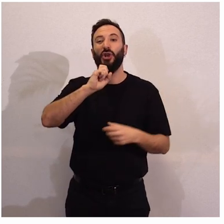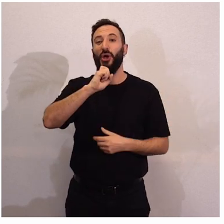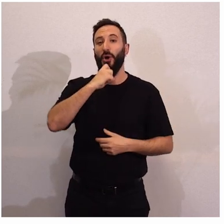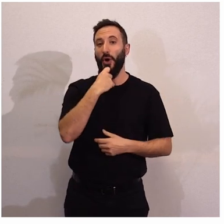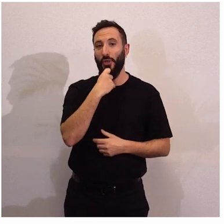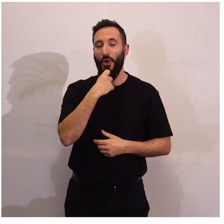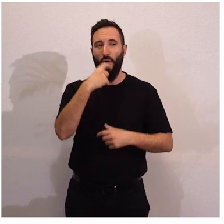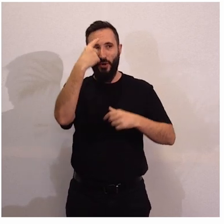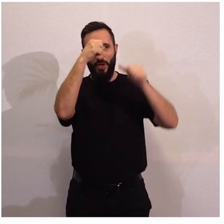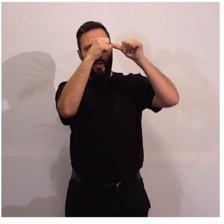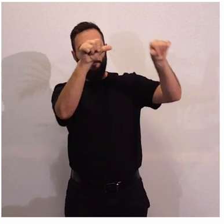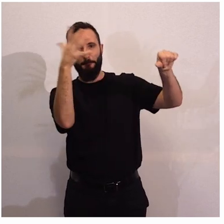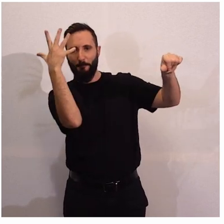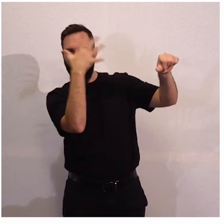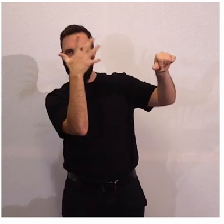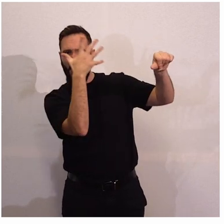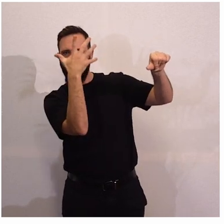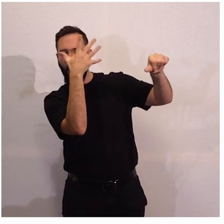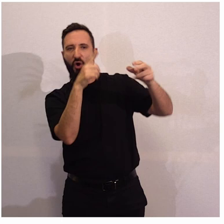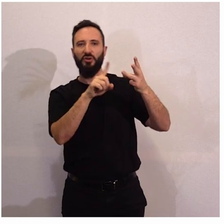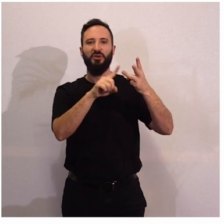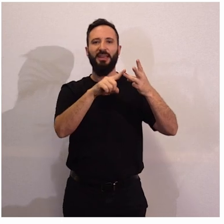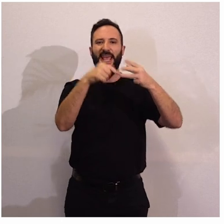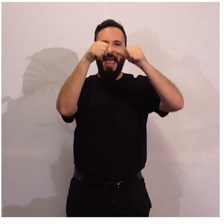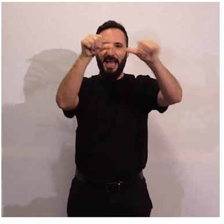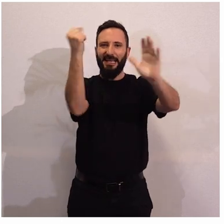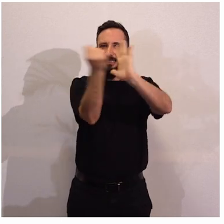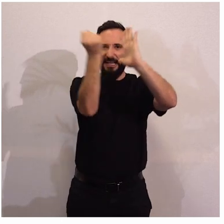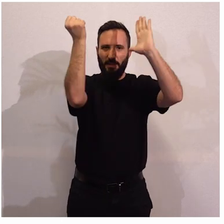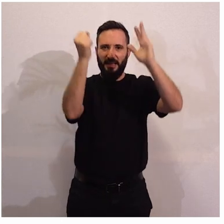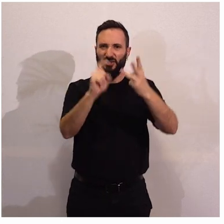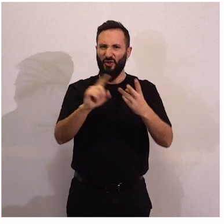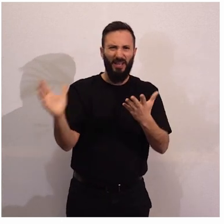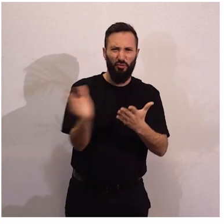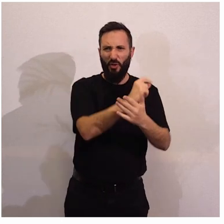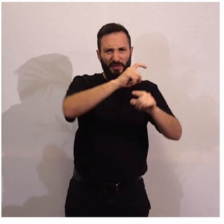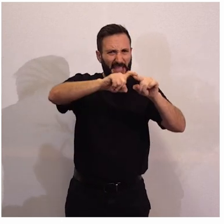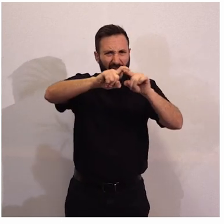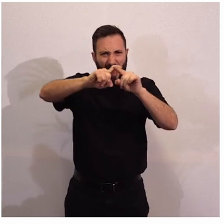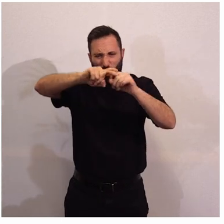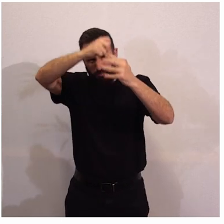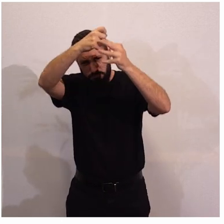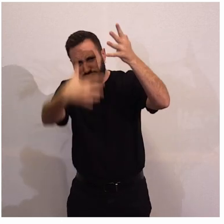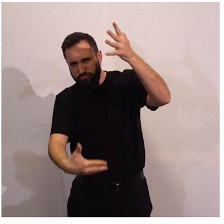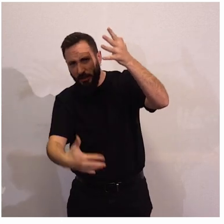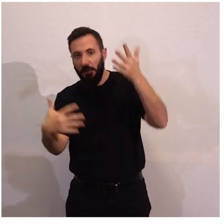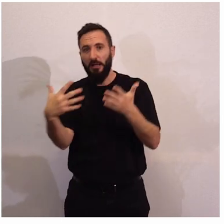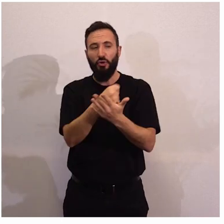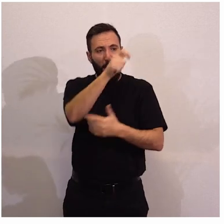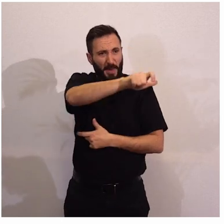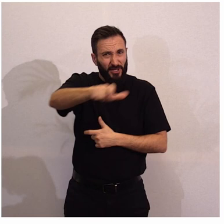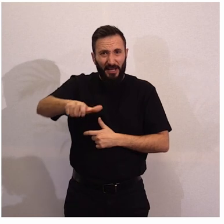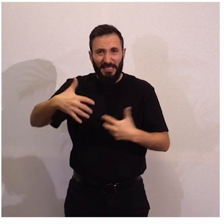de prejuicios, de estigmas, de todo tipo. O sea, para tantas